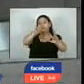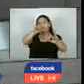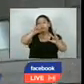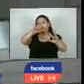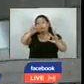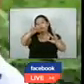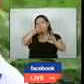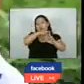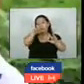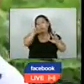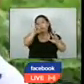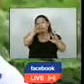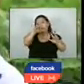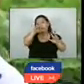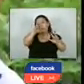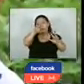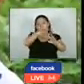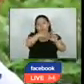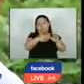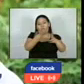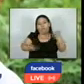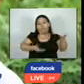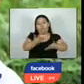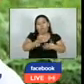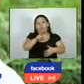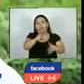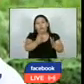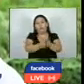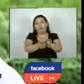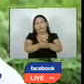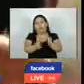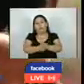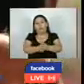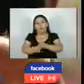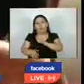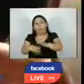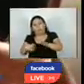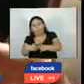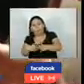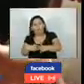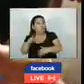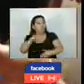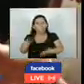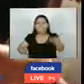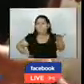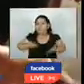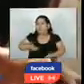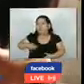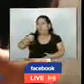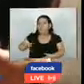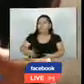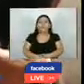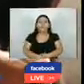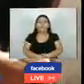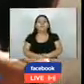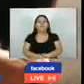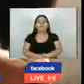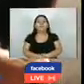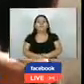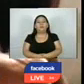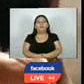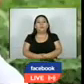Isaías Martínez y Dinora Reina. Enfrentarán el delito de despacho o comercio indebido de medicina.